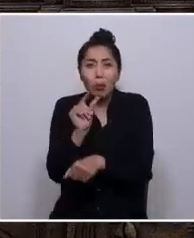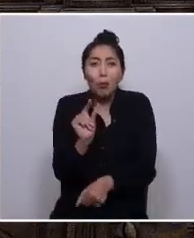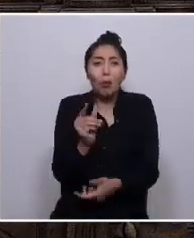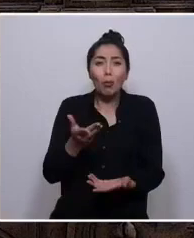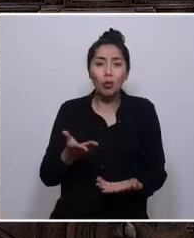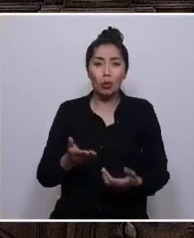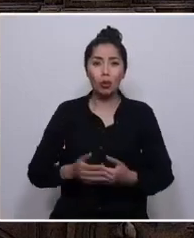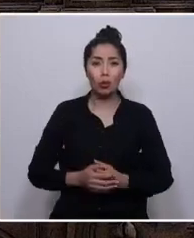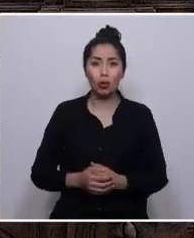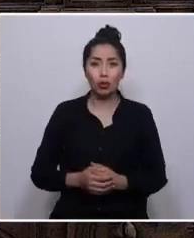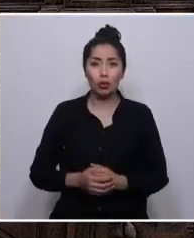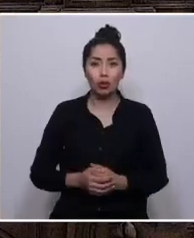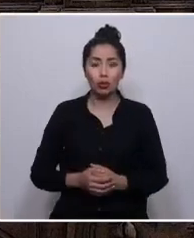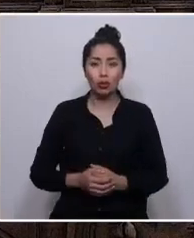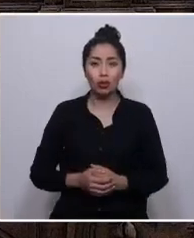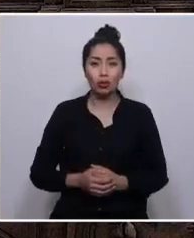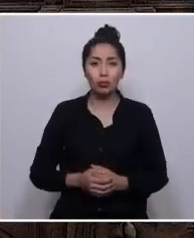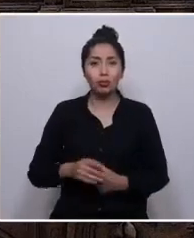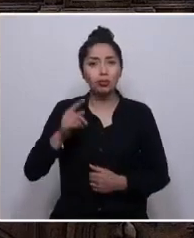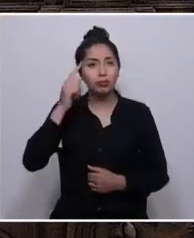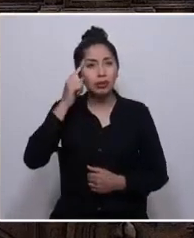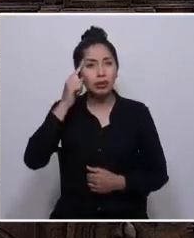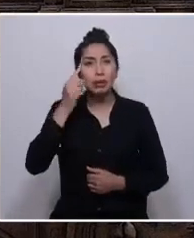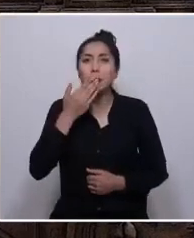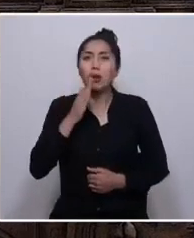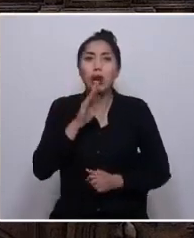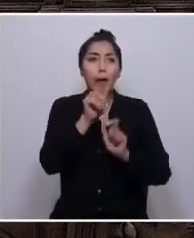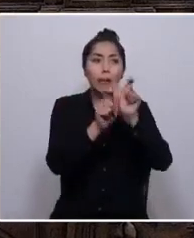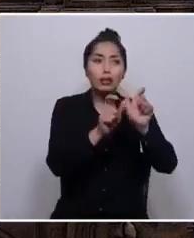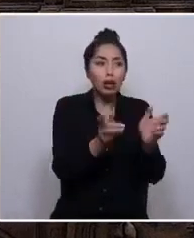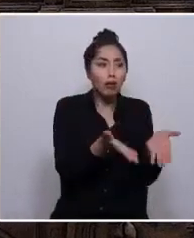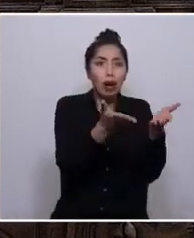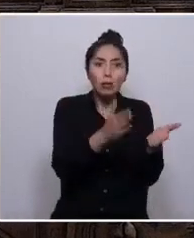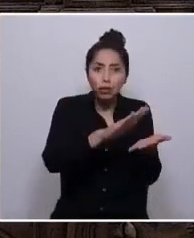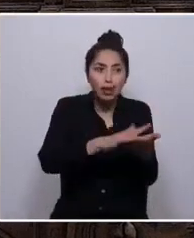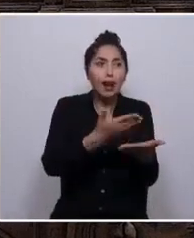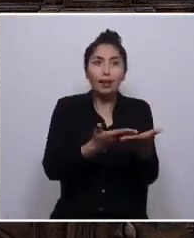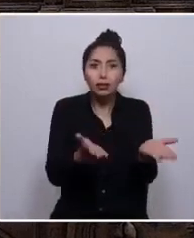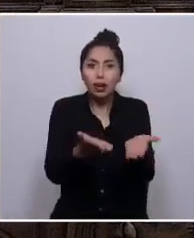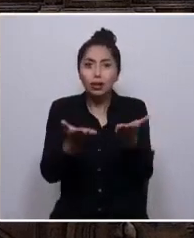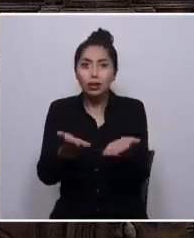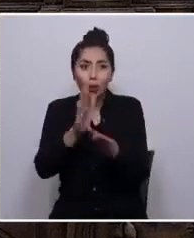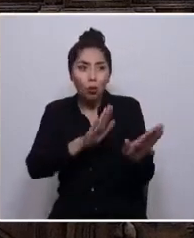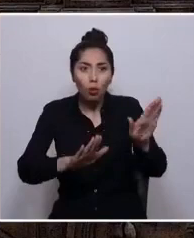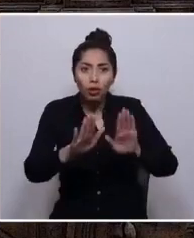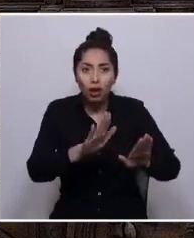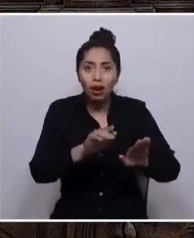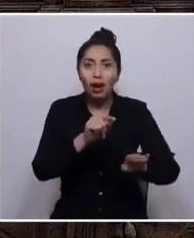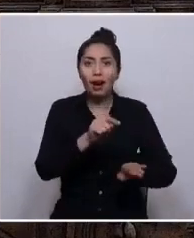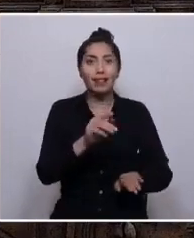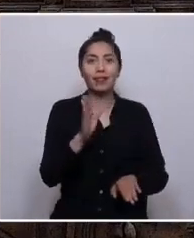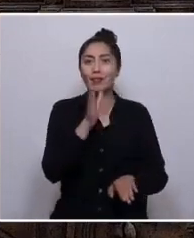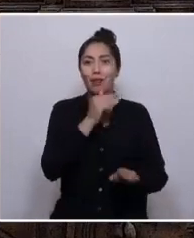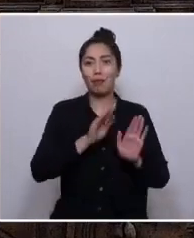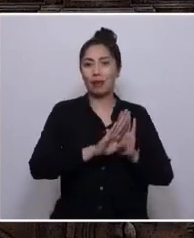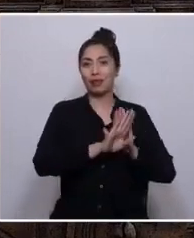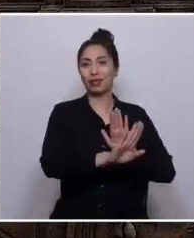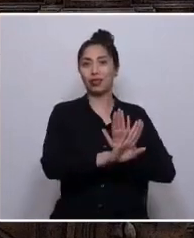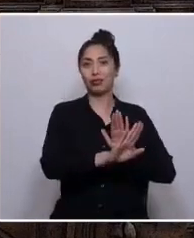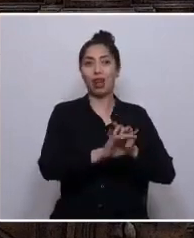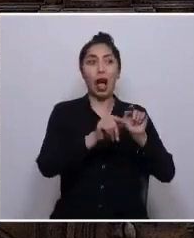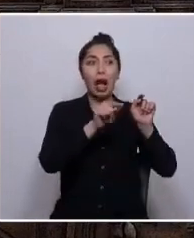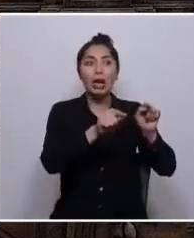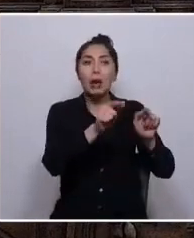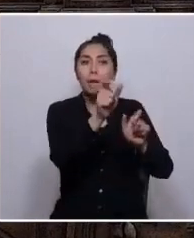porque no esperar que las personas se mantengan sanas porque ahí no hay negocio ahí nadie gana plata